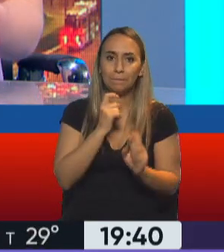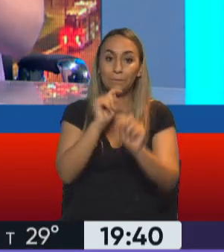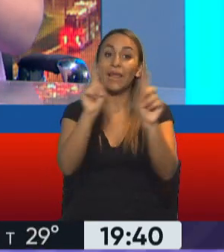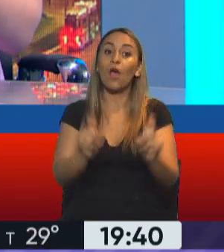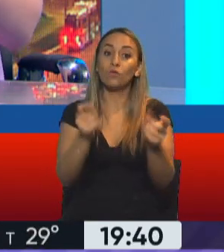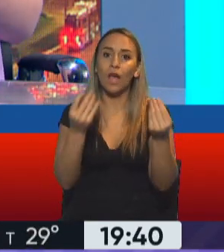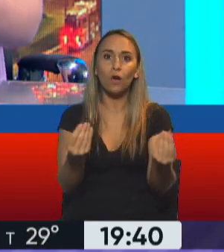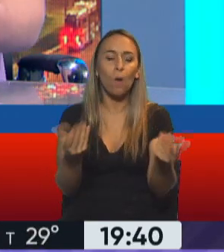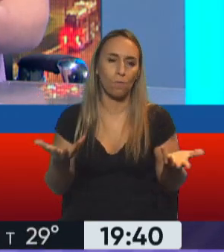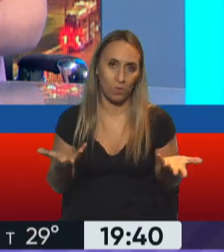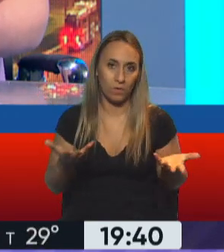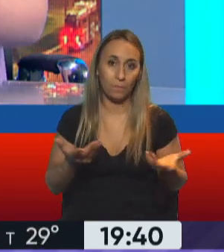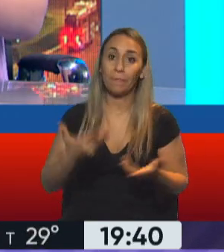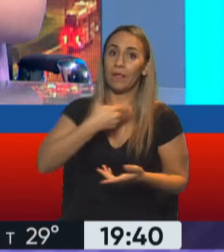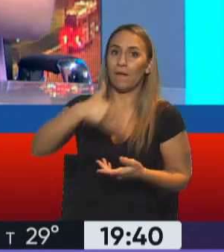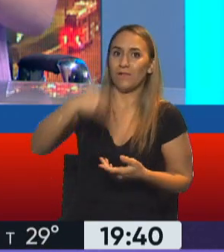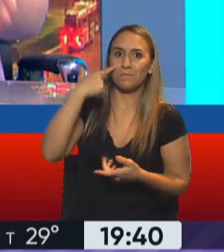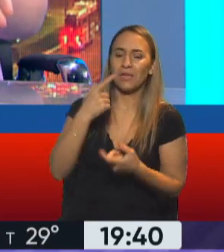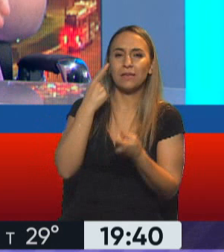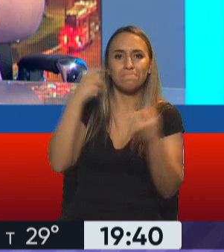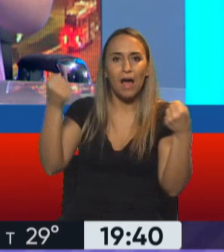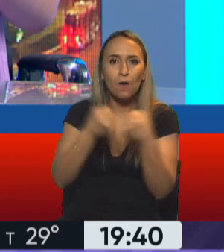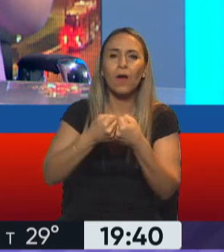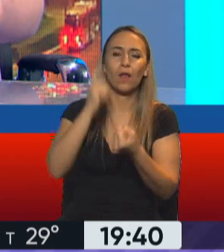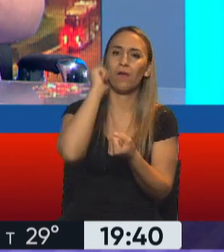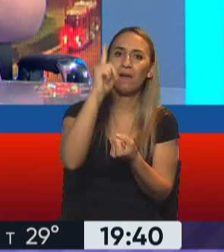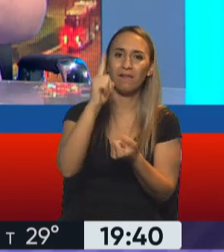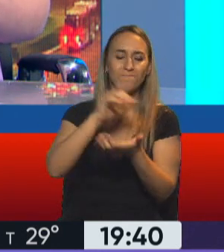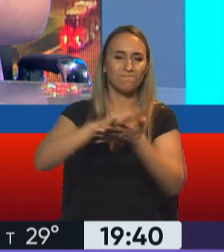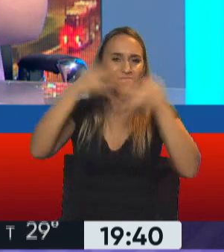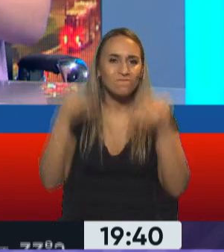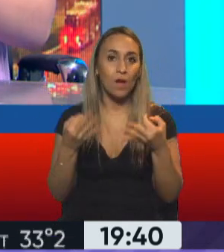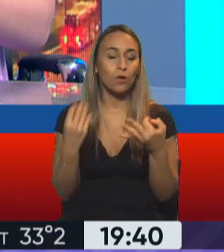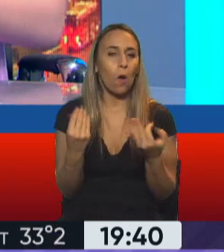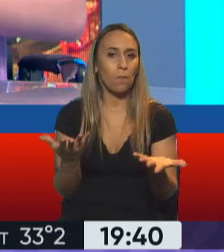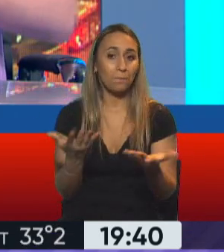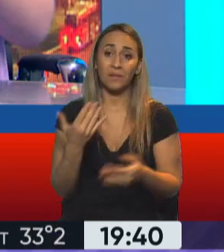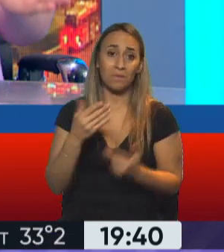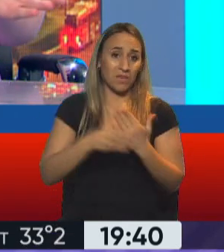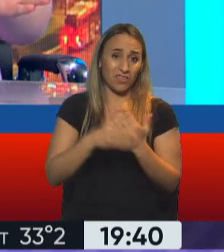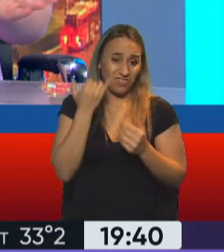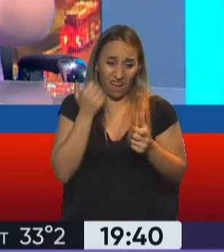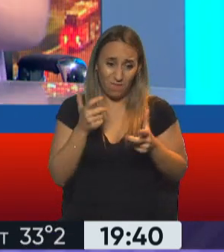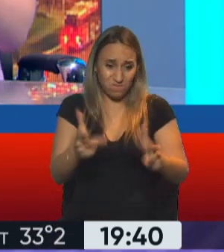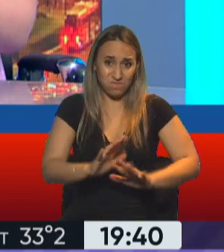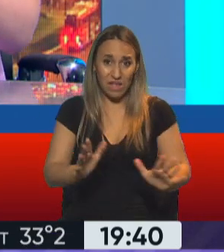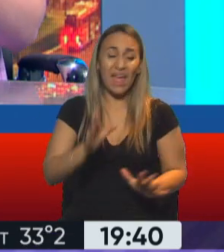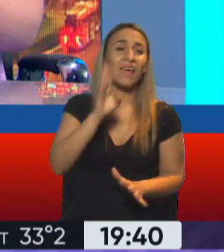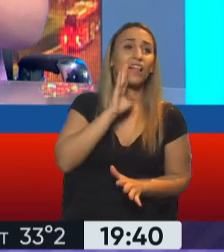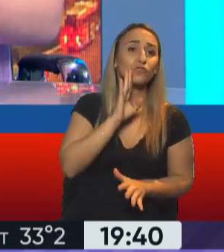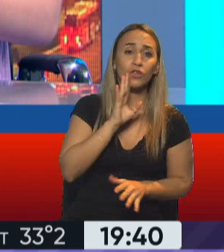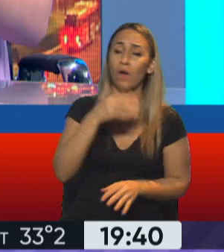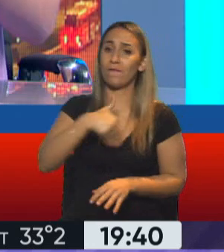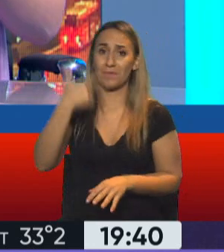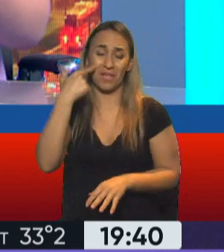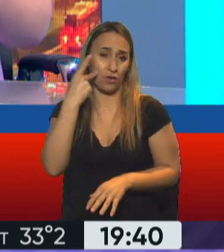negociar con el fondo para tener el mejor acuerdo posible, cuando ya, por ejemplo, el ministro insistió en esta idea de que el Fondo Monetario ni Estados Unidos tampoco va a